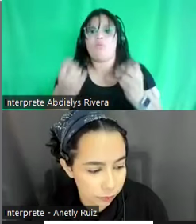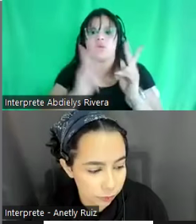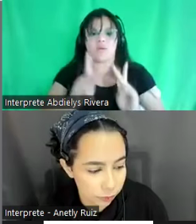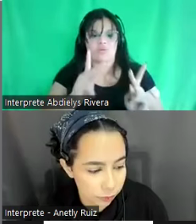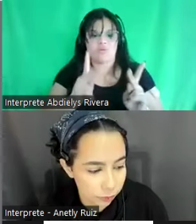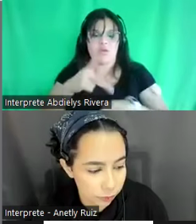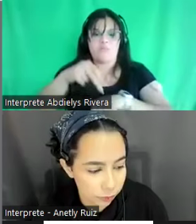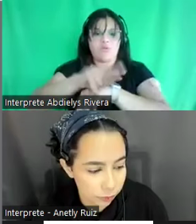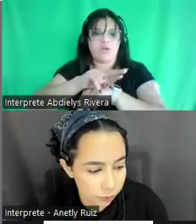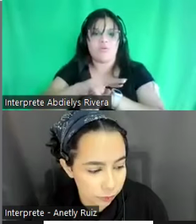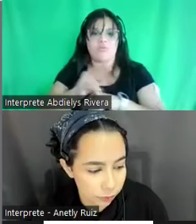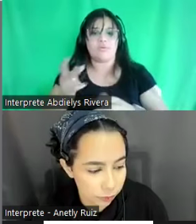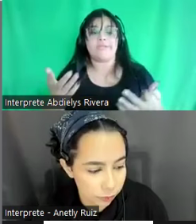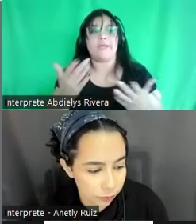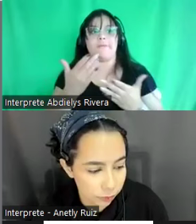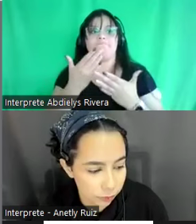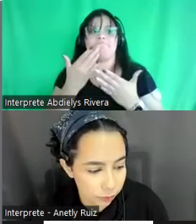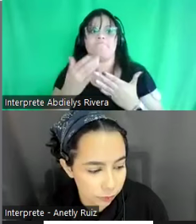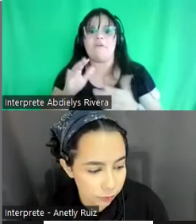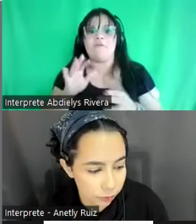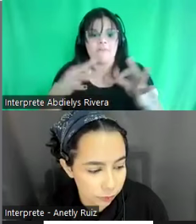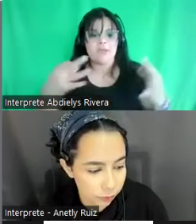que carecen de apoyo familiar.